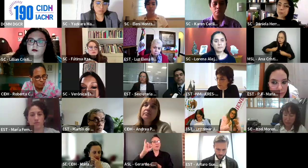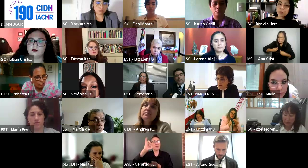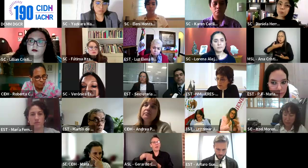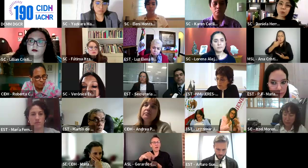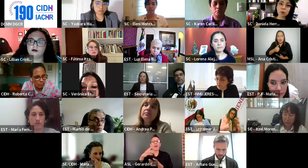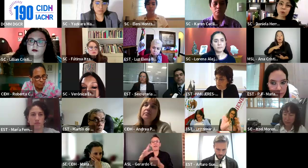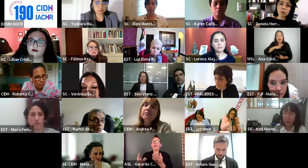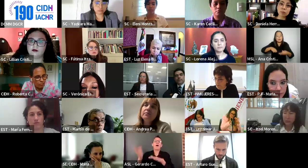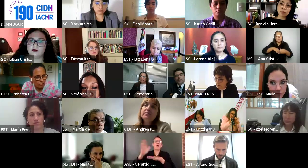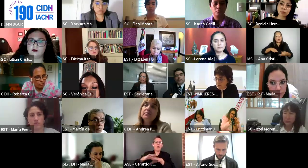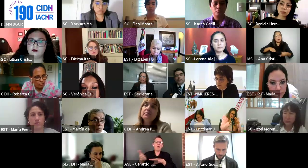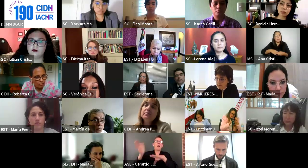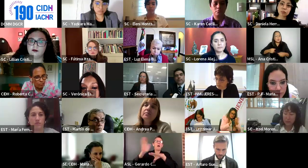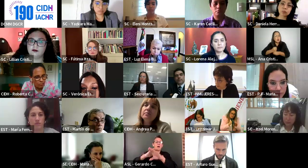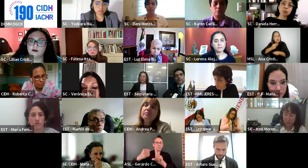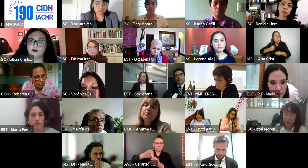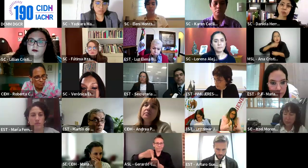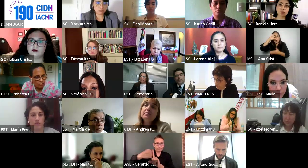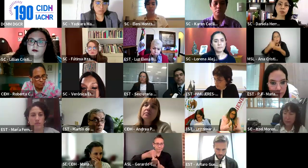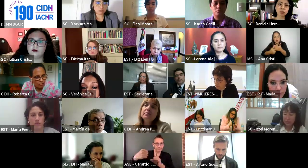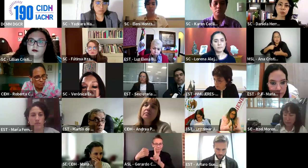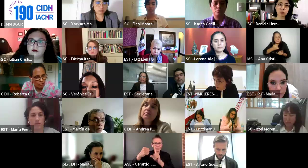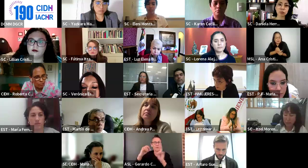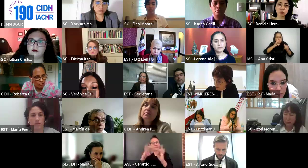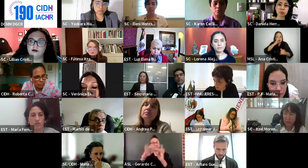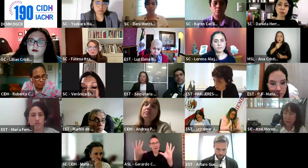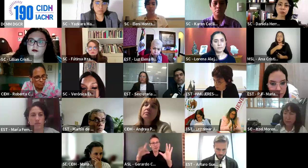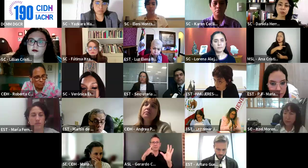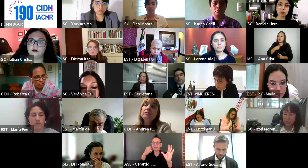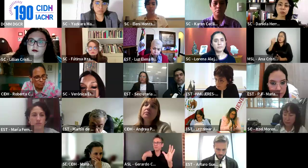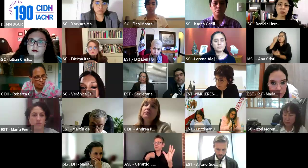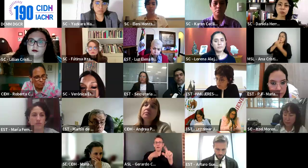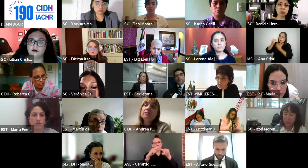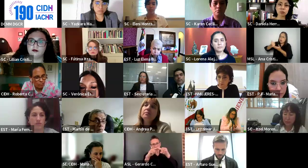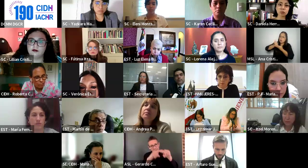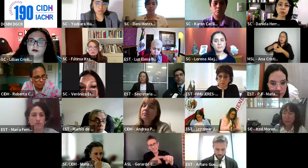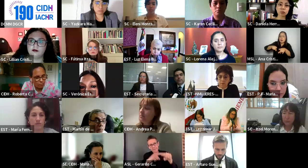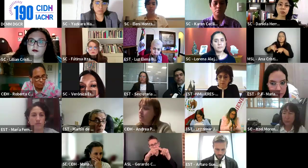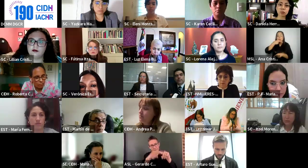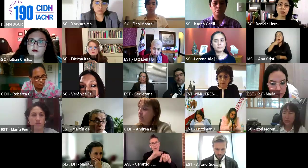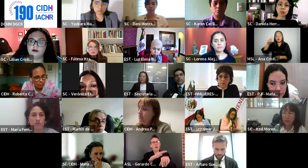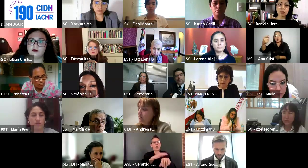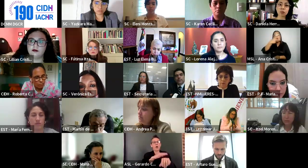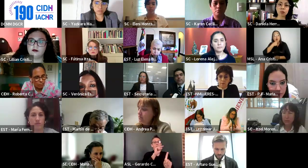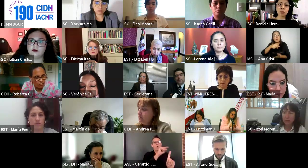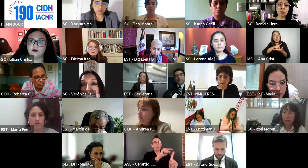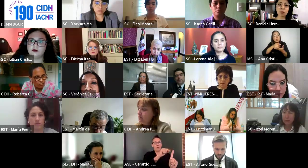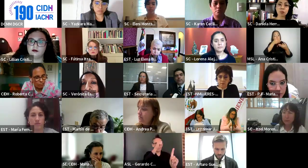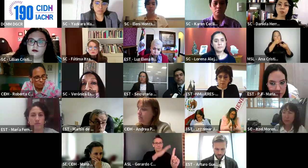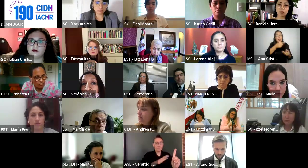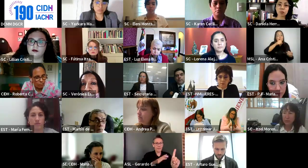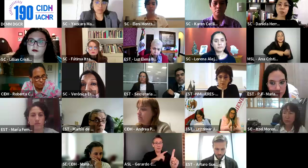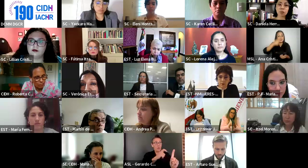violencias simultáneas por la pérdida de autonomía y un estado de dependencia por parte de mi hermano, un drogodependiente con trastornos de